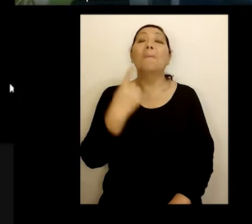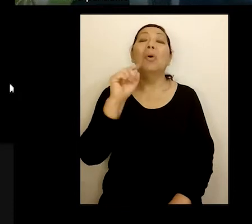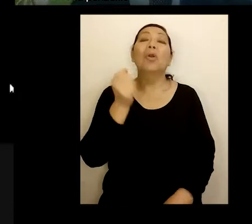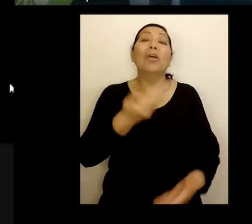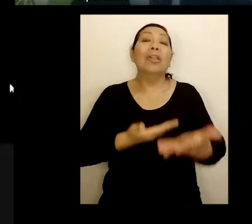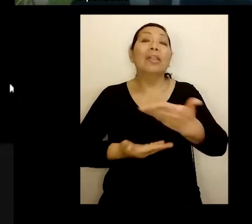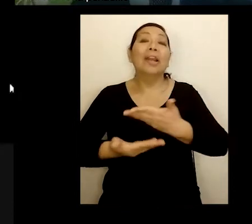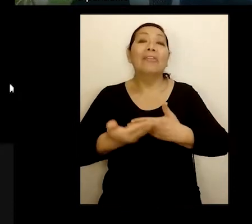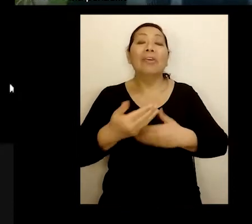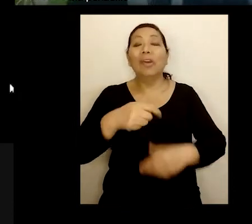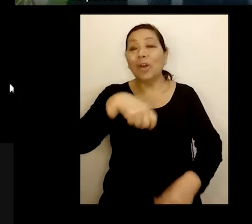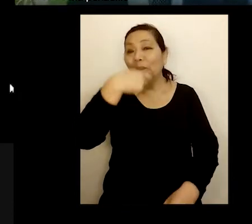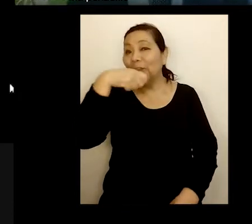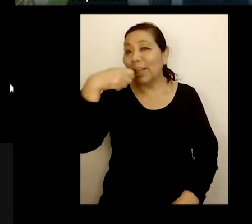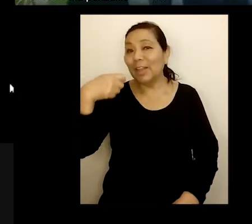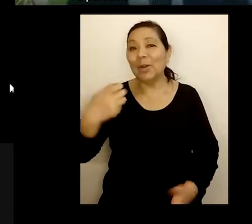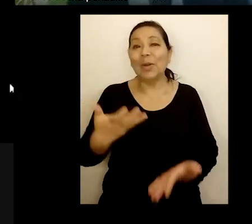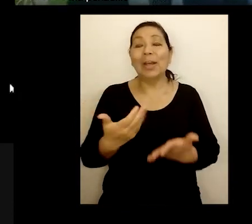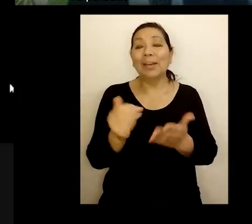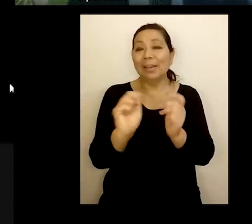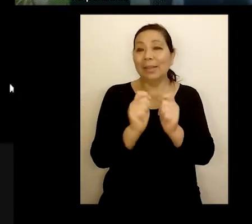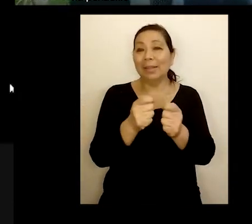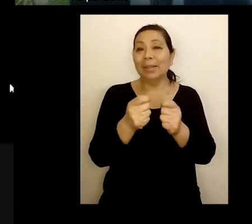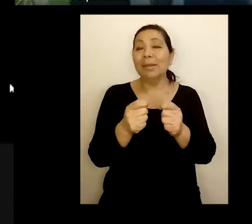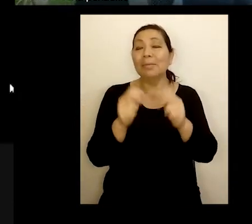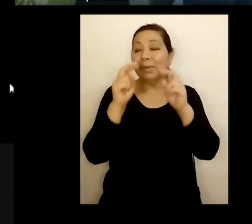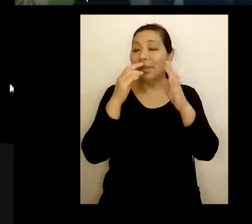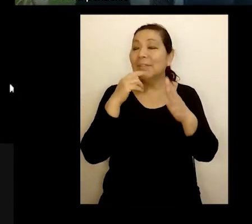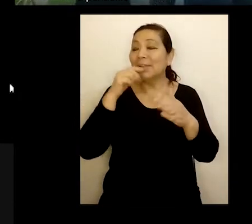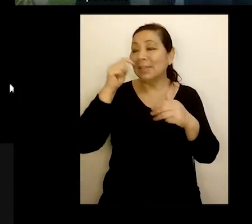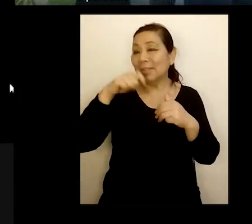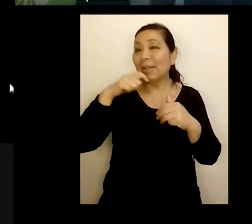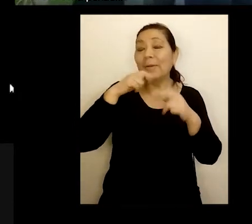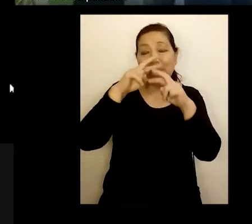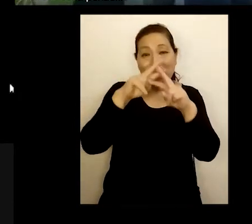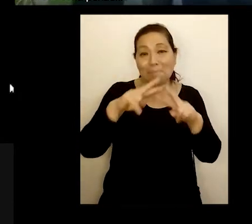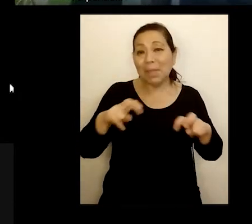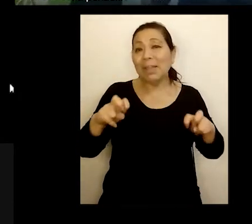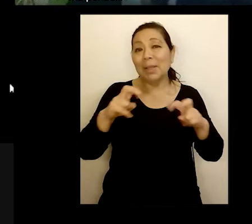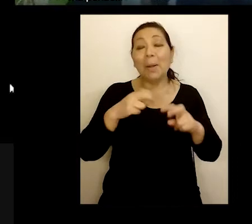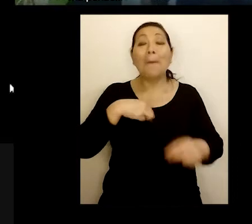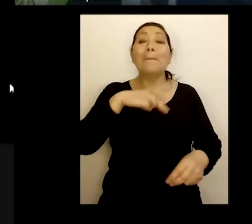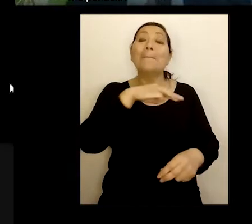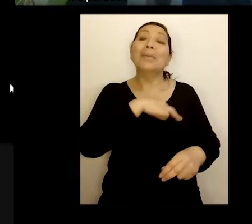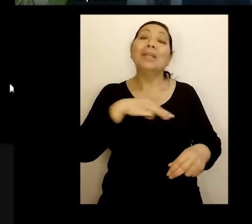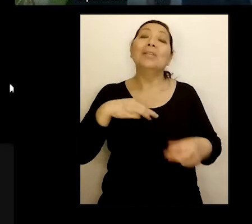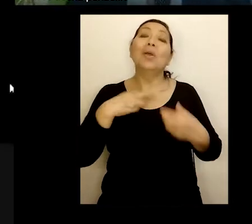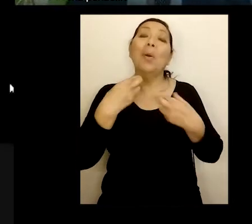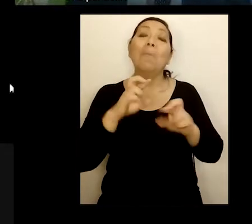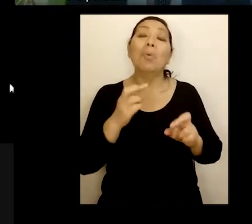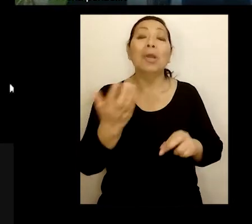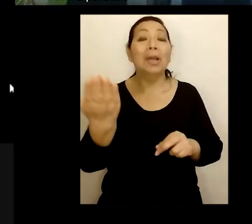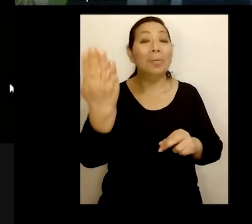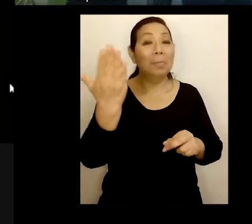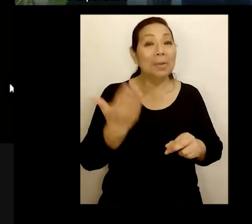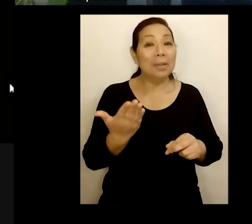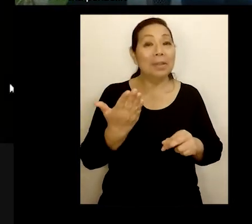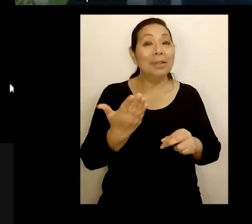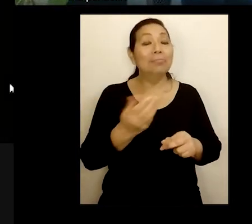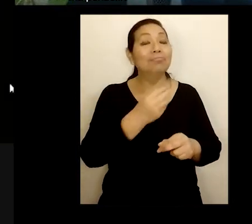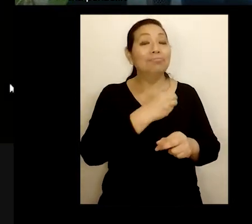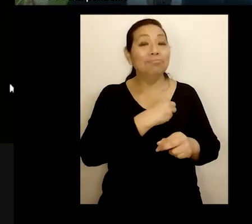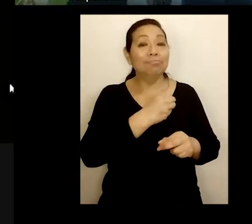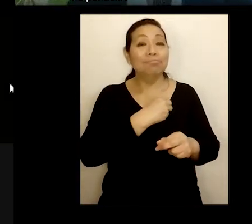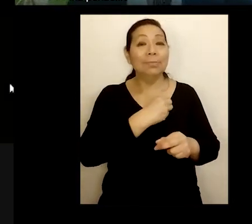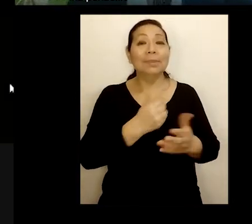delito de tráfico ilícito de drogas, que es la misma que se encontraba en investigación. Al respecto, el Ministerio Público solicitó el requerimiento